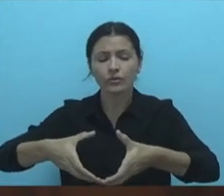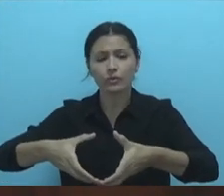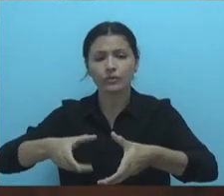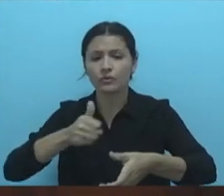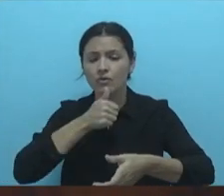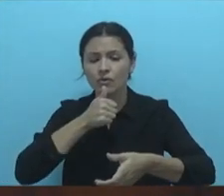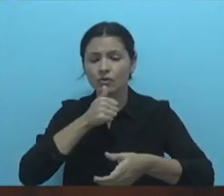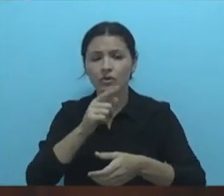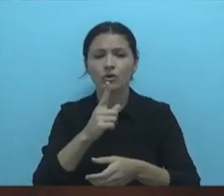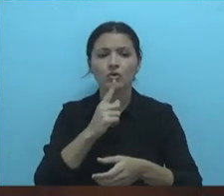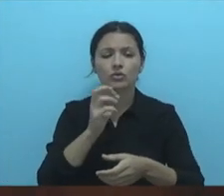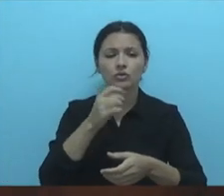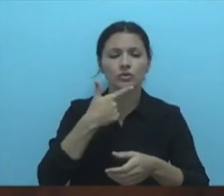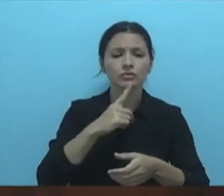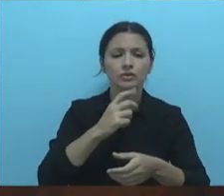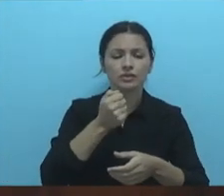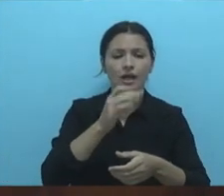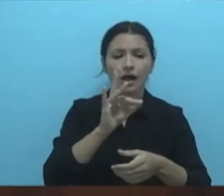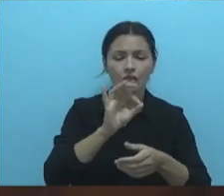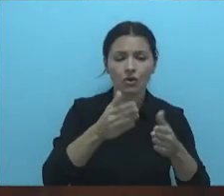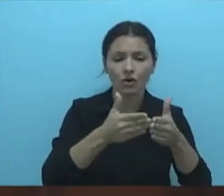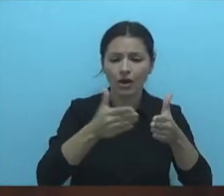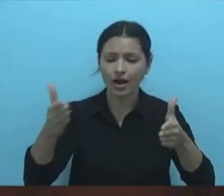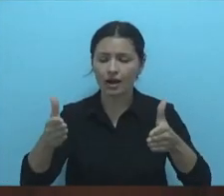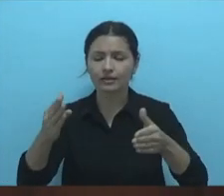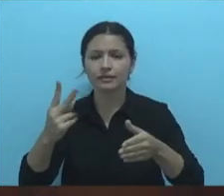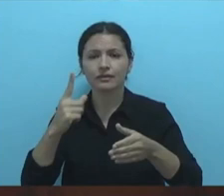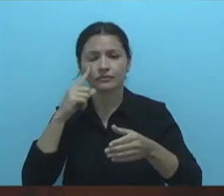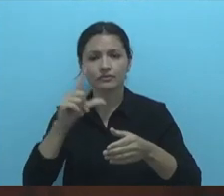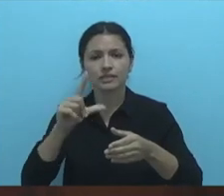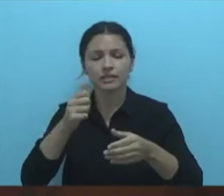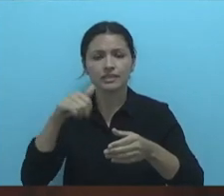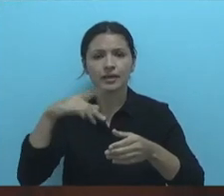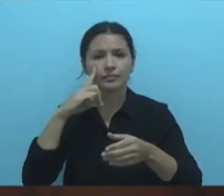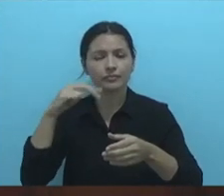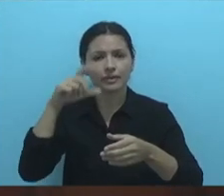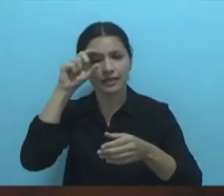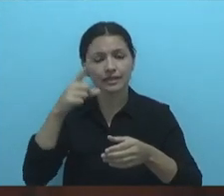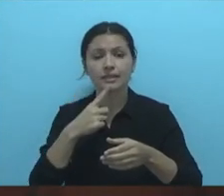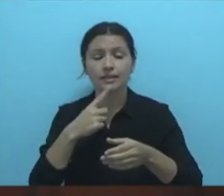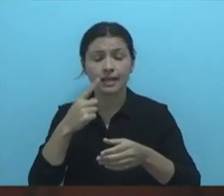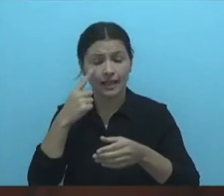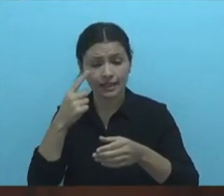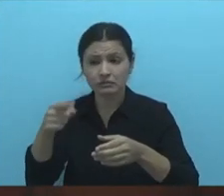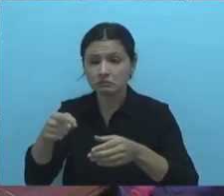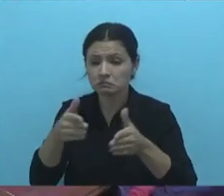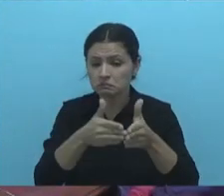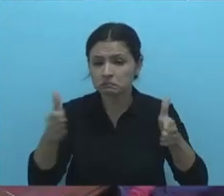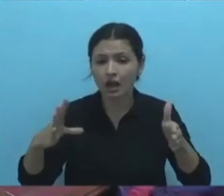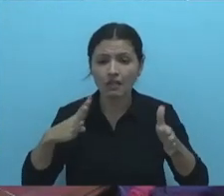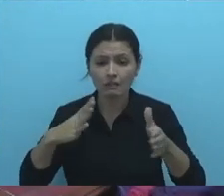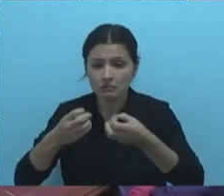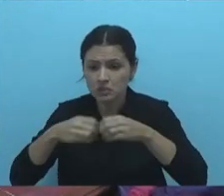Villa a consideraciones tratamientos sobre tablas del proyecto de comunicación a